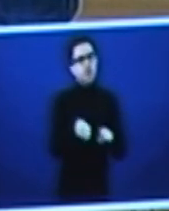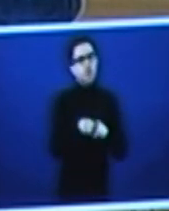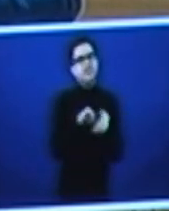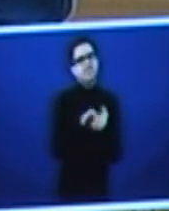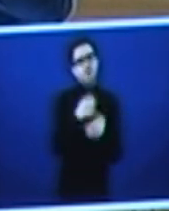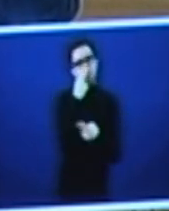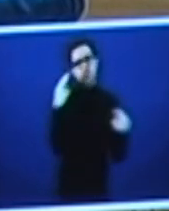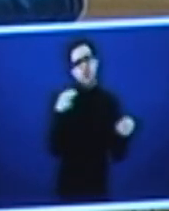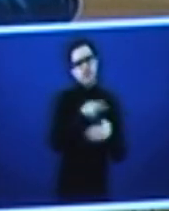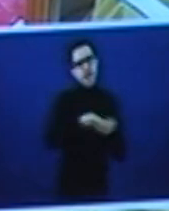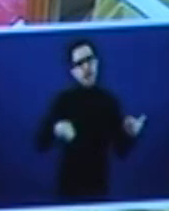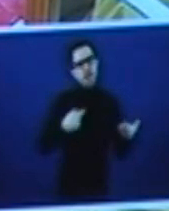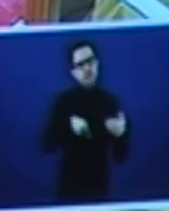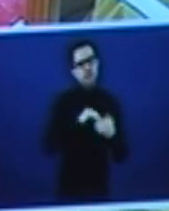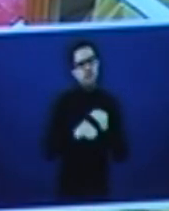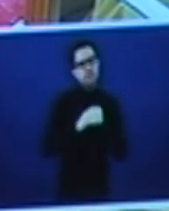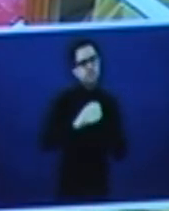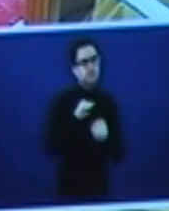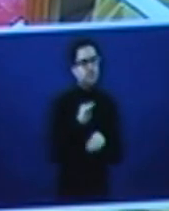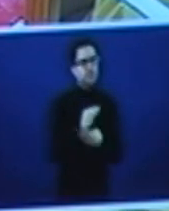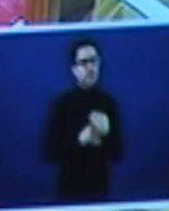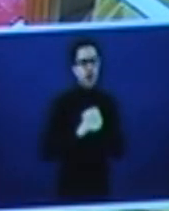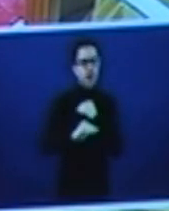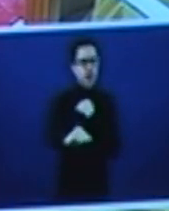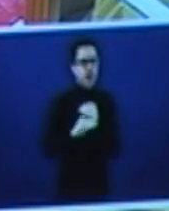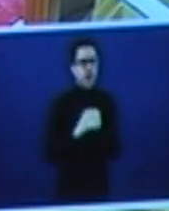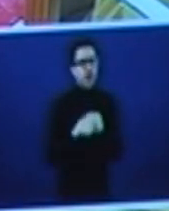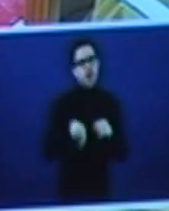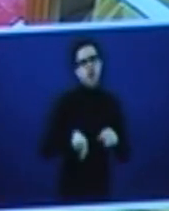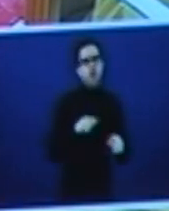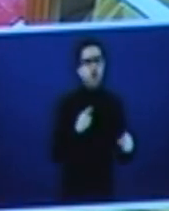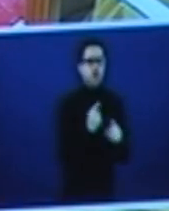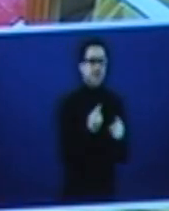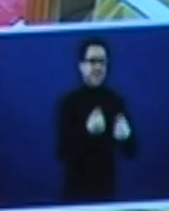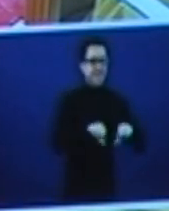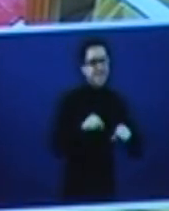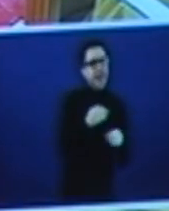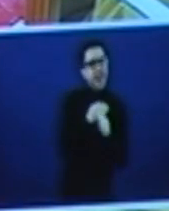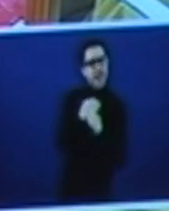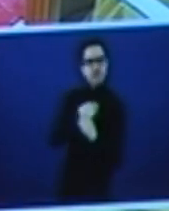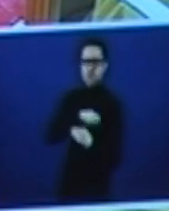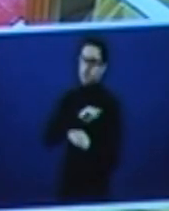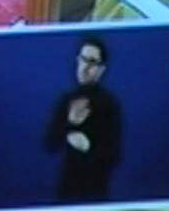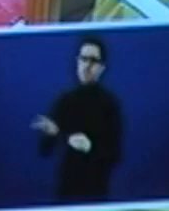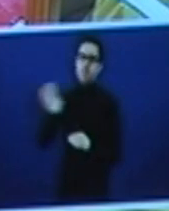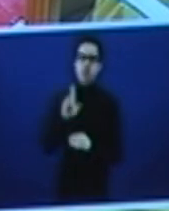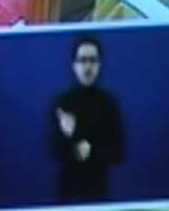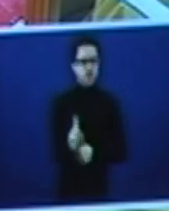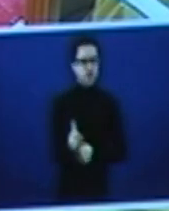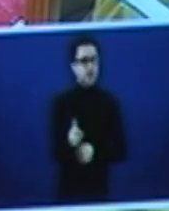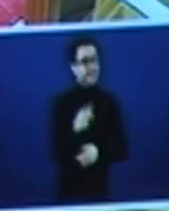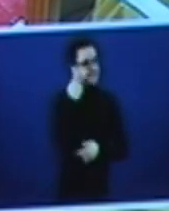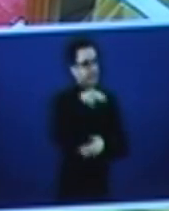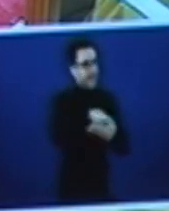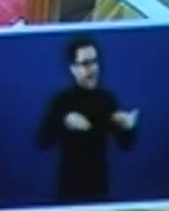están garantidos fronte a crisis, cousa que non están na maioría das comunidades autónomas de España. Supoño, señoría, que vostede sabe que Galicia